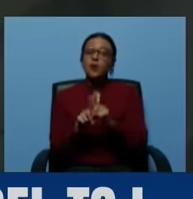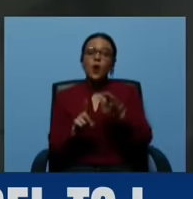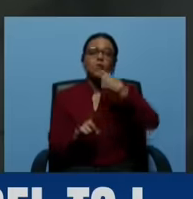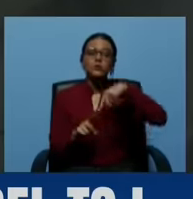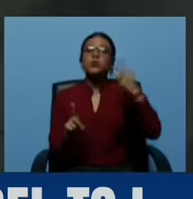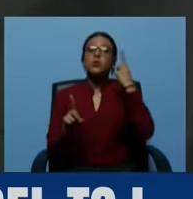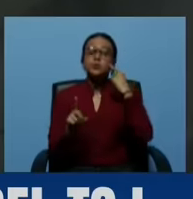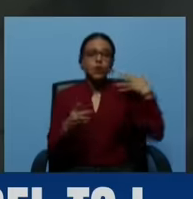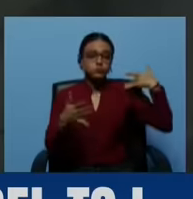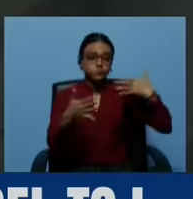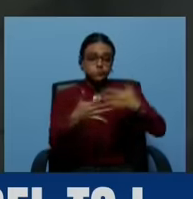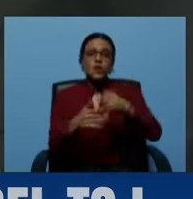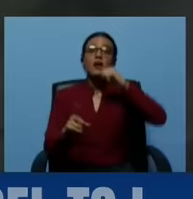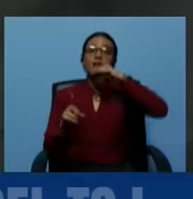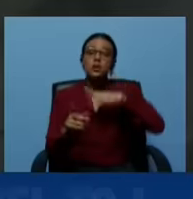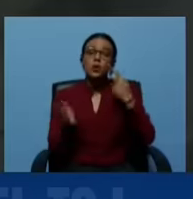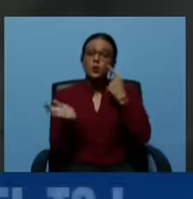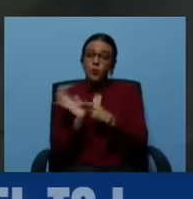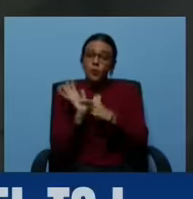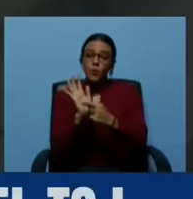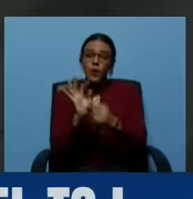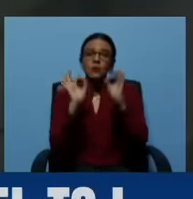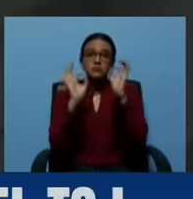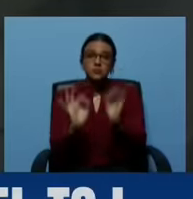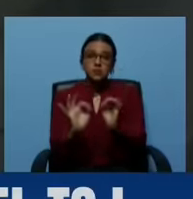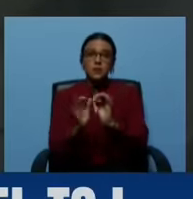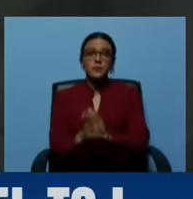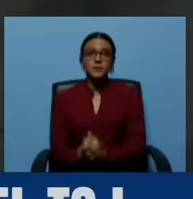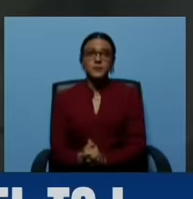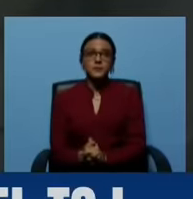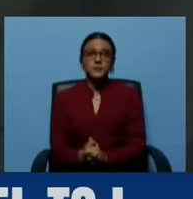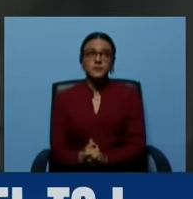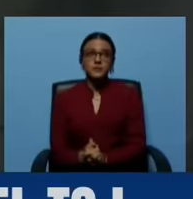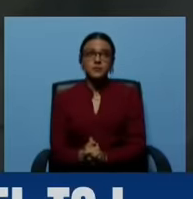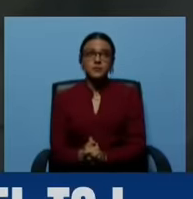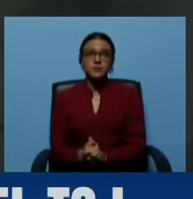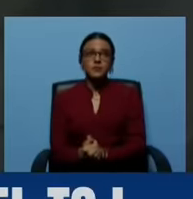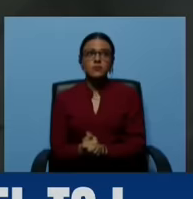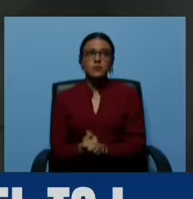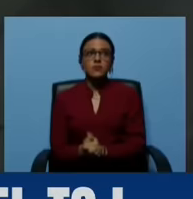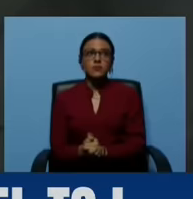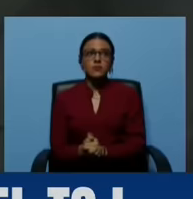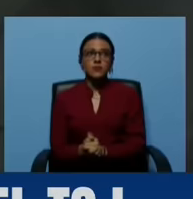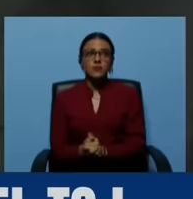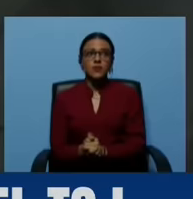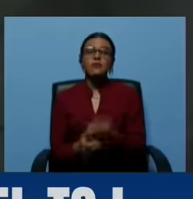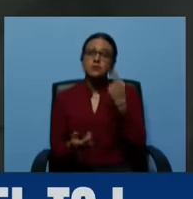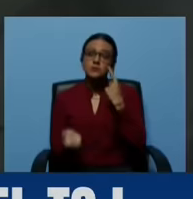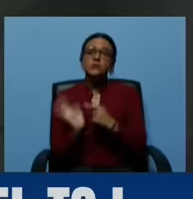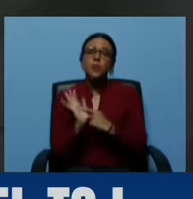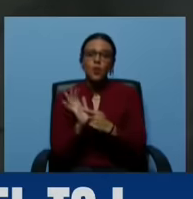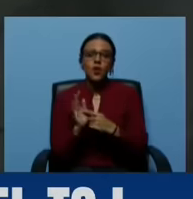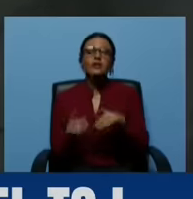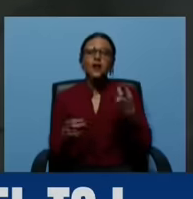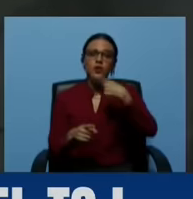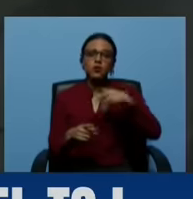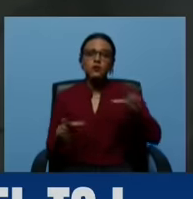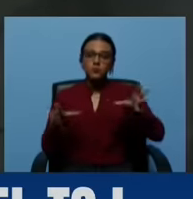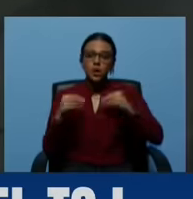tradicionalmente e históricamente ha ocurrido, se declare y se establezca